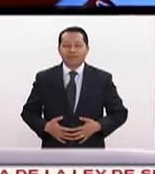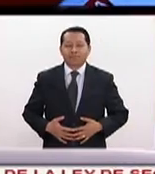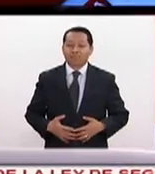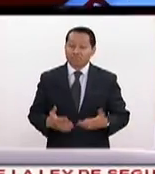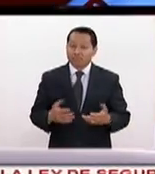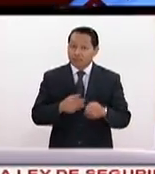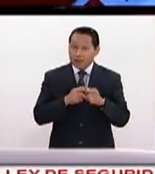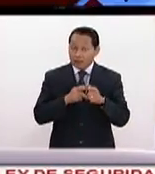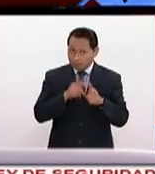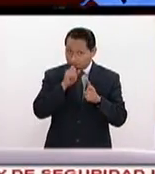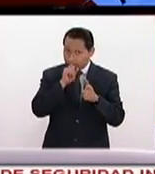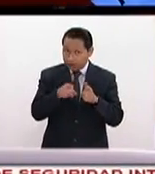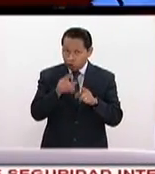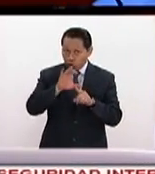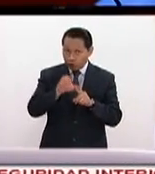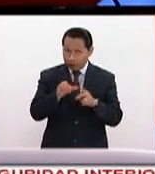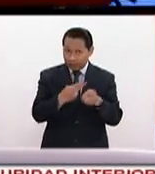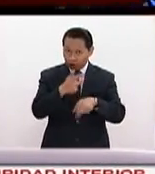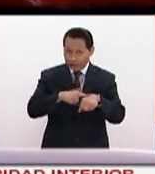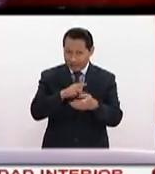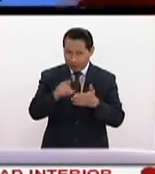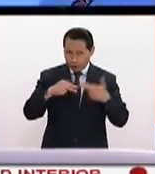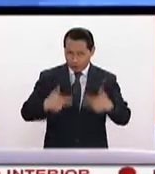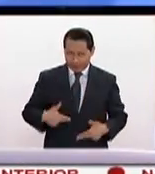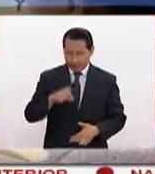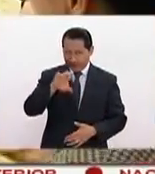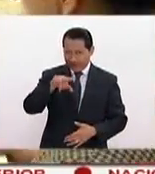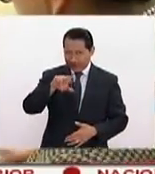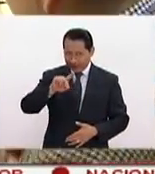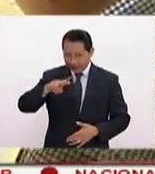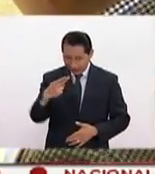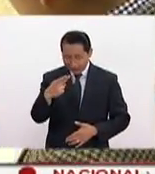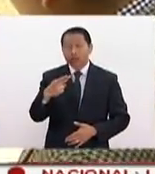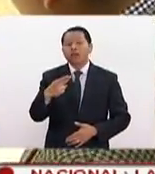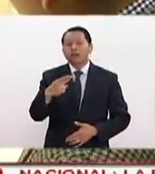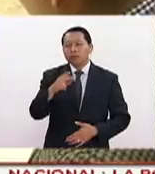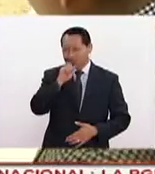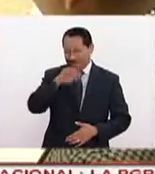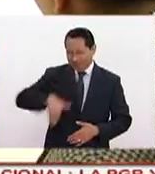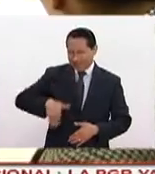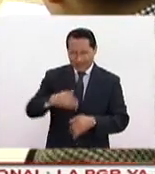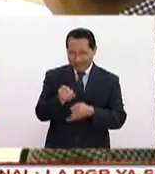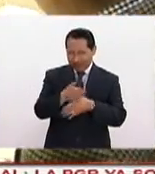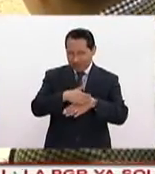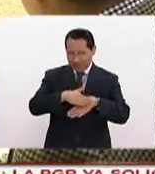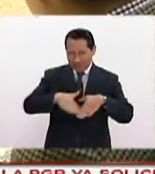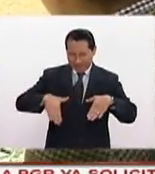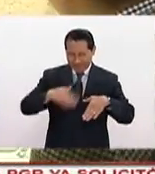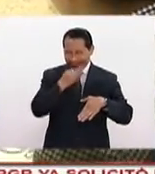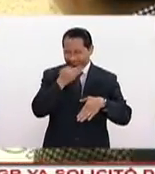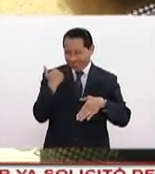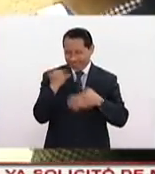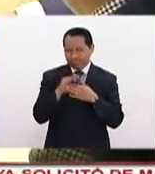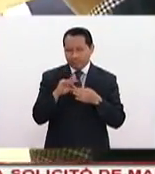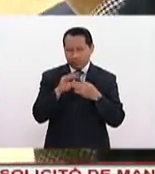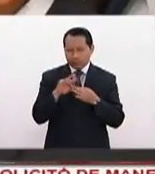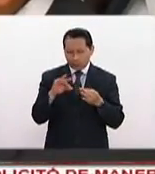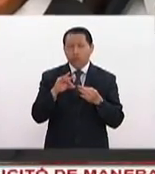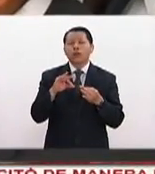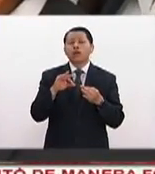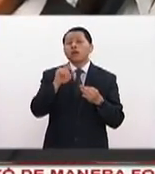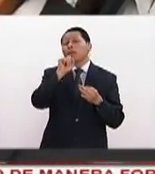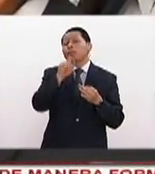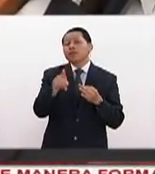Por cierto, también la Comisión Nacional de los Derechos Humanos, sobre la última información que le estábamos comentando hace unos momentos, entregó una acción